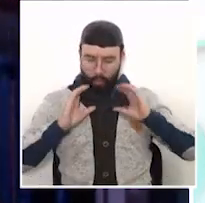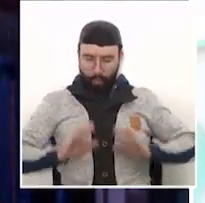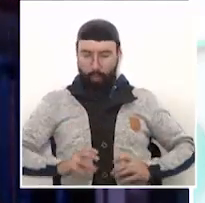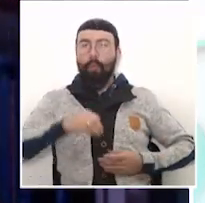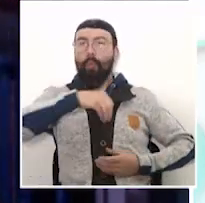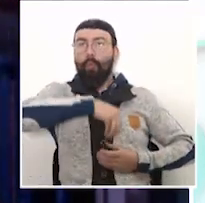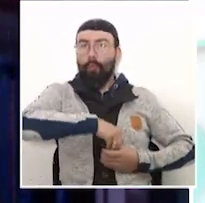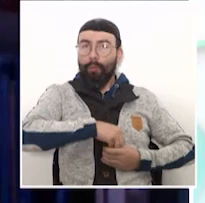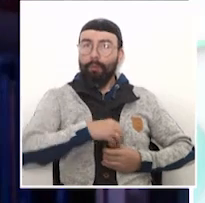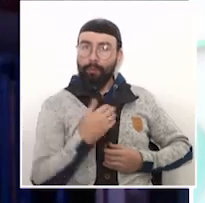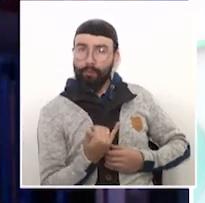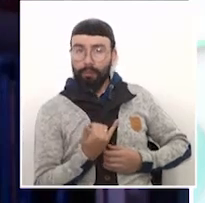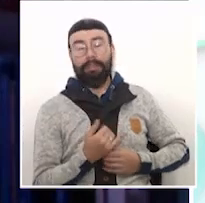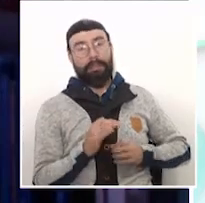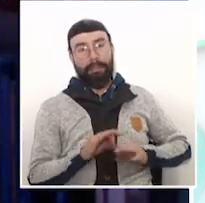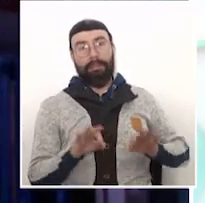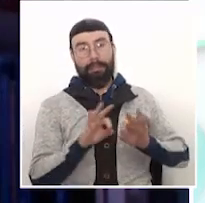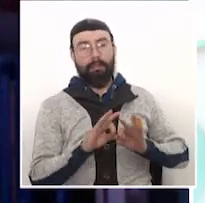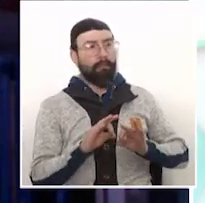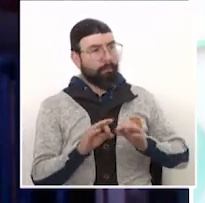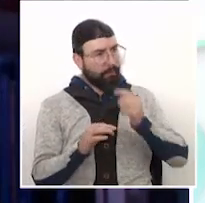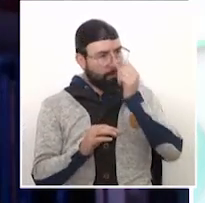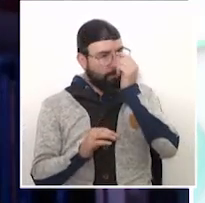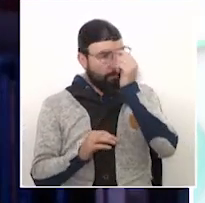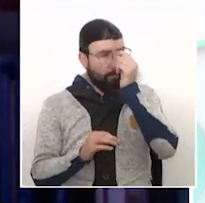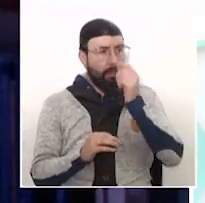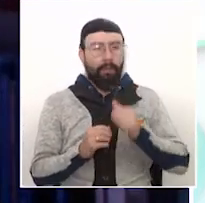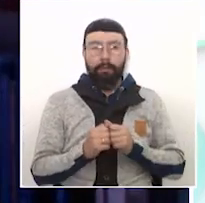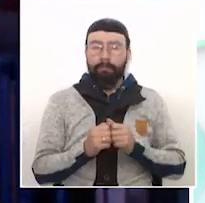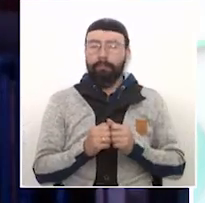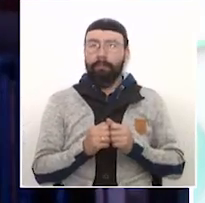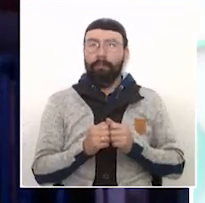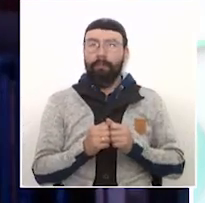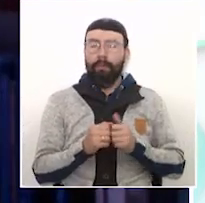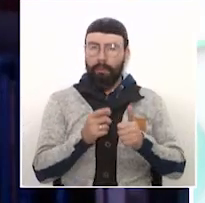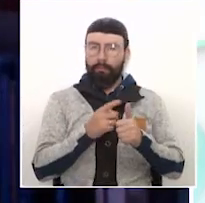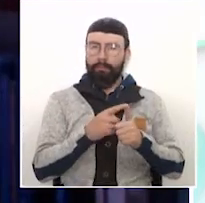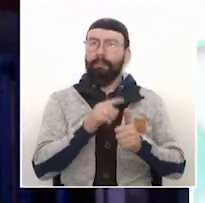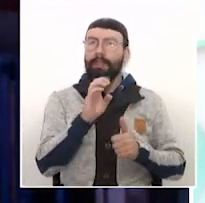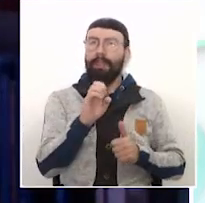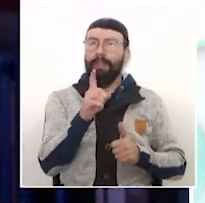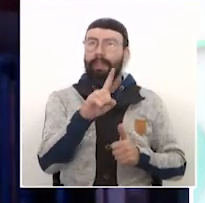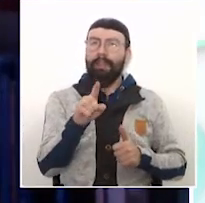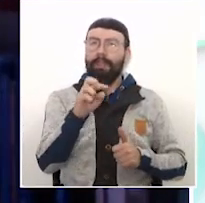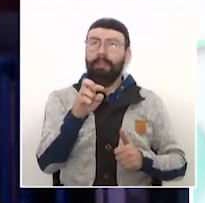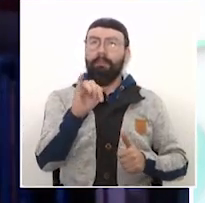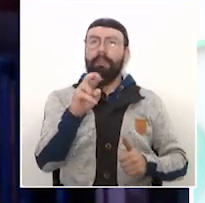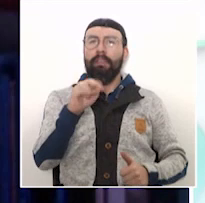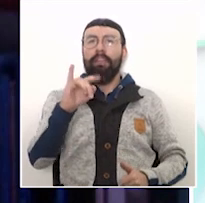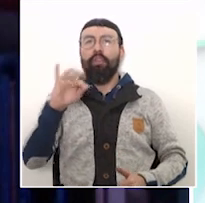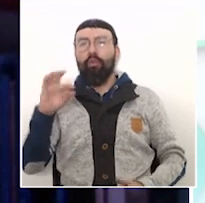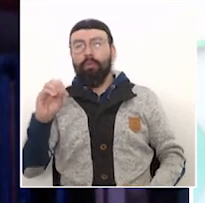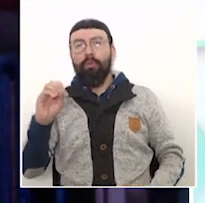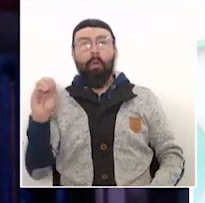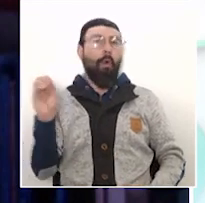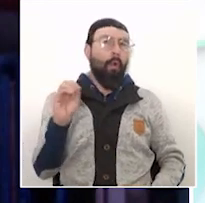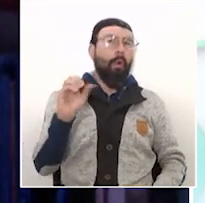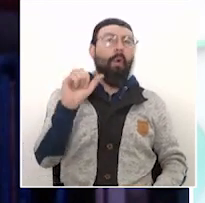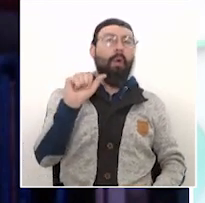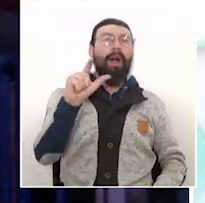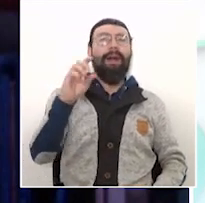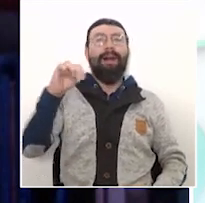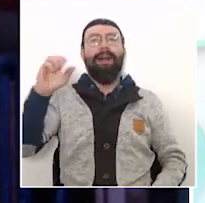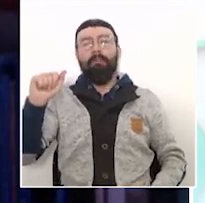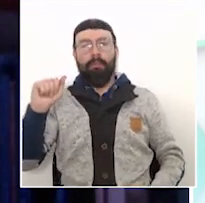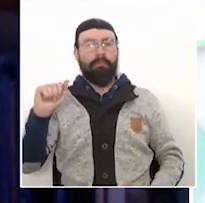material, muy importante. Entonces, espíritu, alma o energía divina, hablemos de eso. ¿Dónde está? De pronto llevas